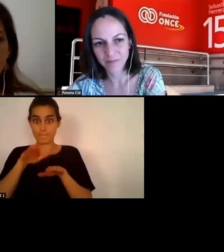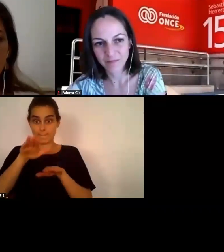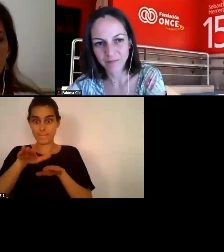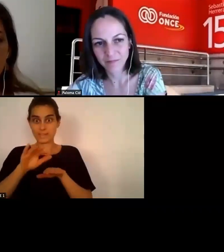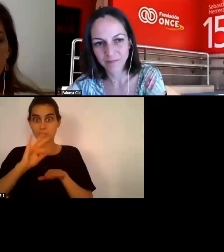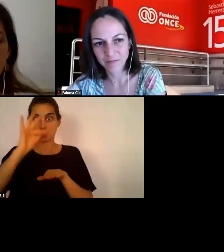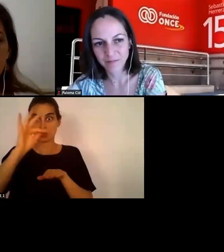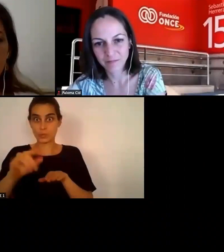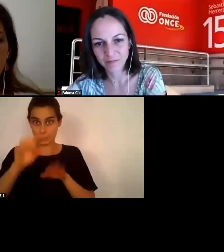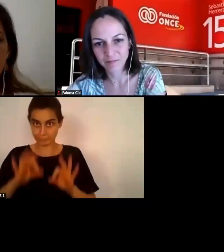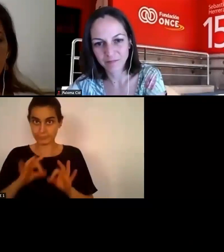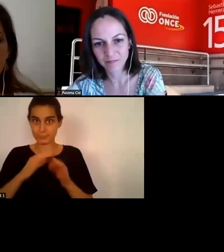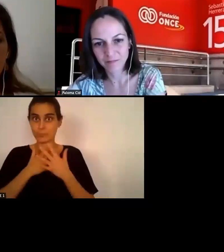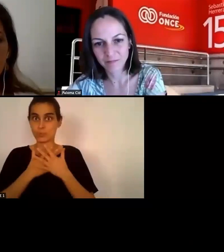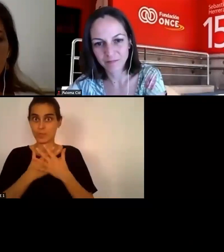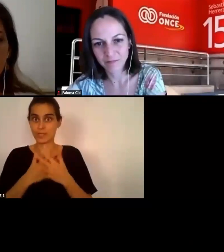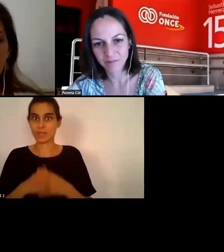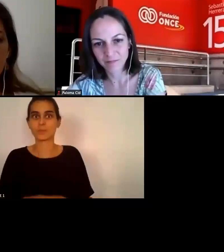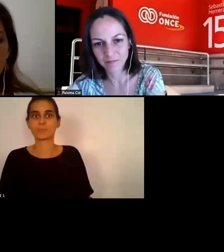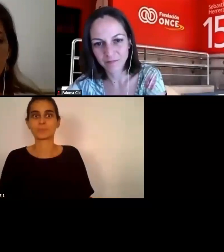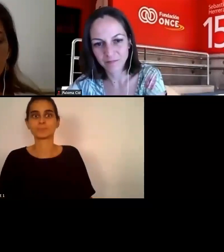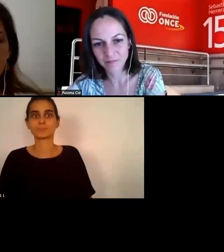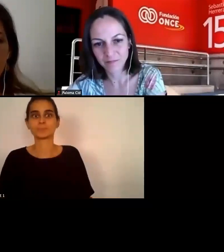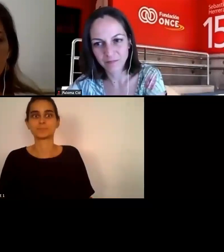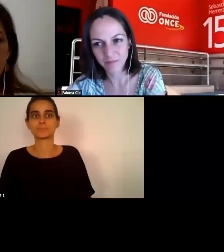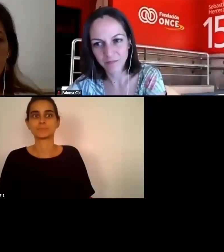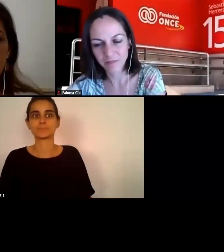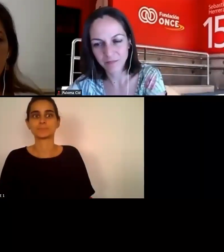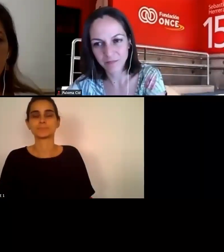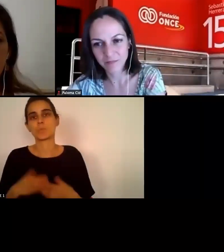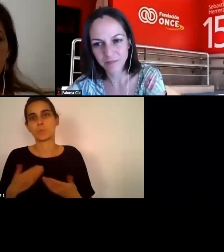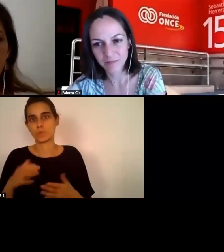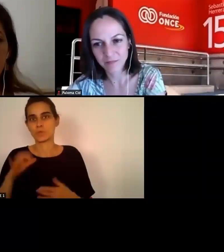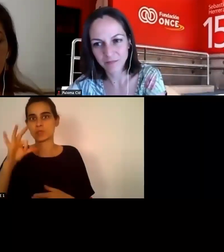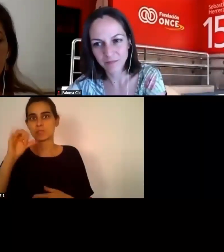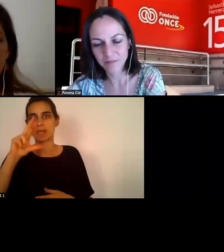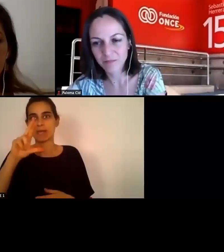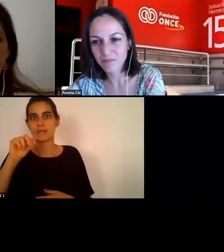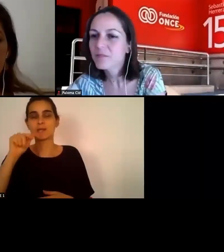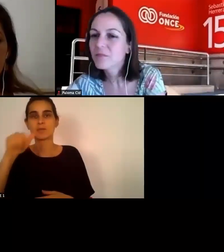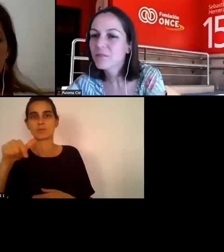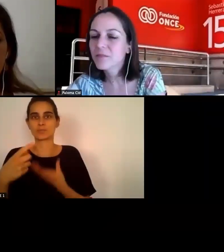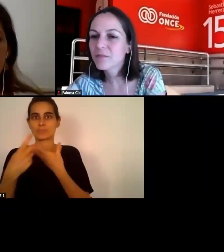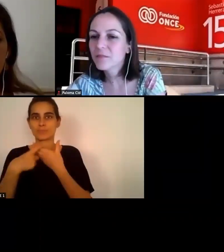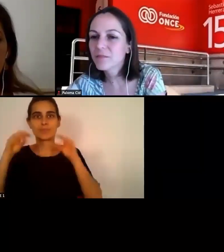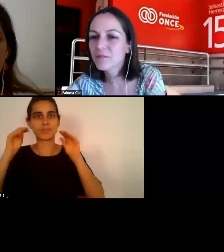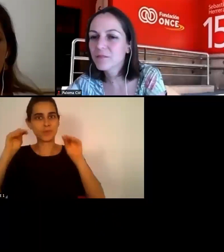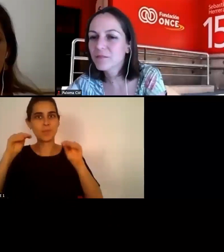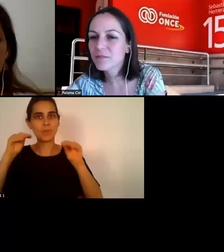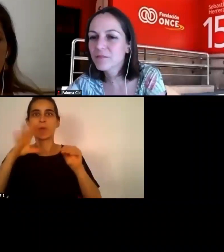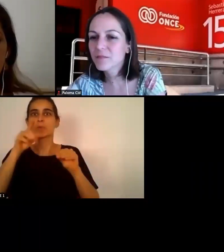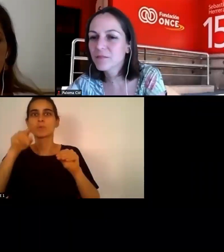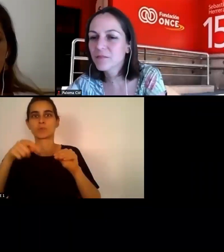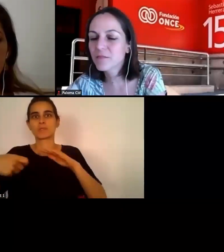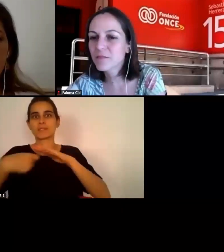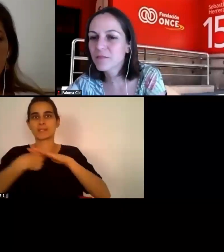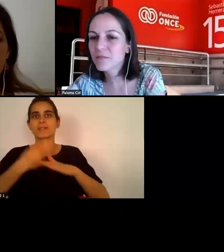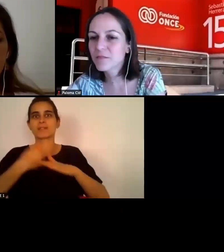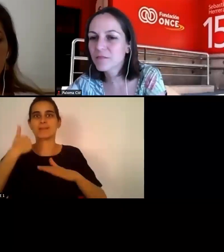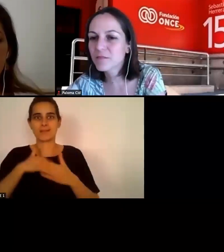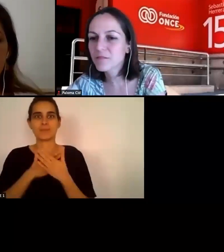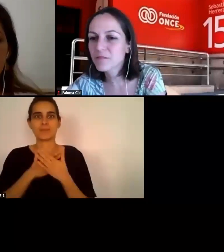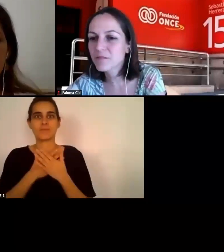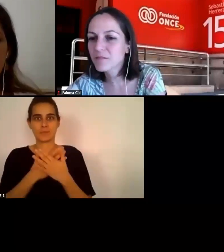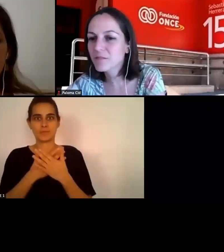Bueno, Sara, lógicamente tú has participado en esta formación porque ya estás inscrita como voluntaria de